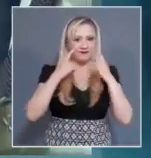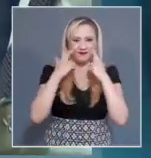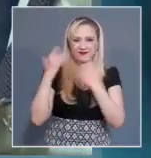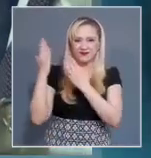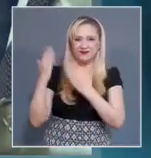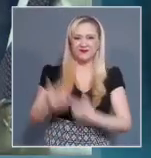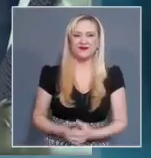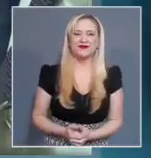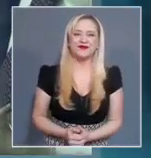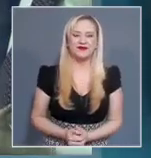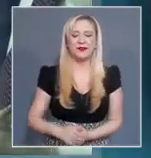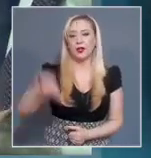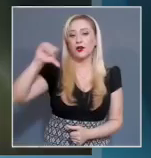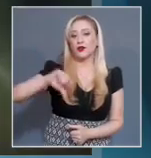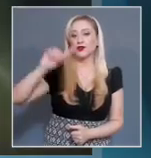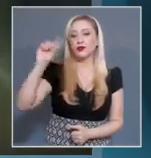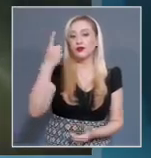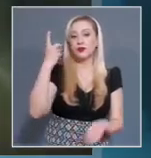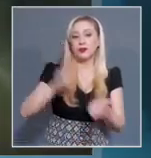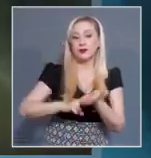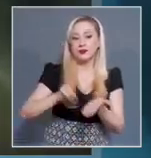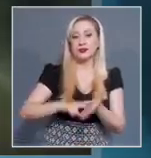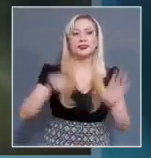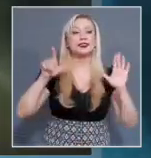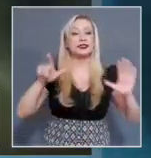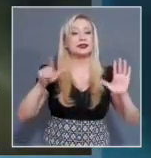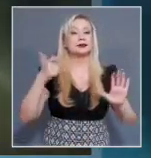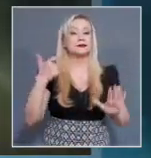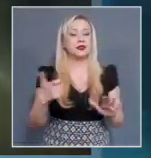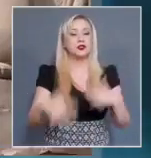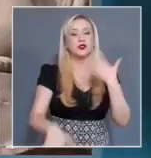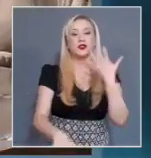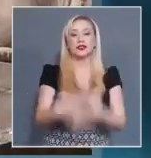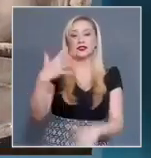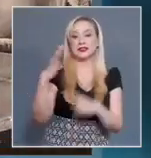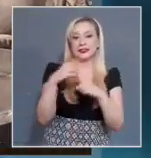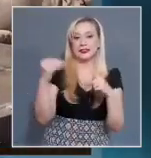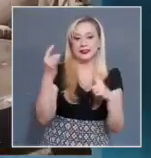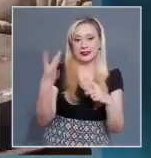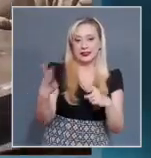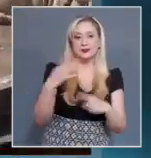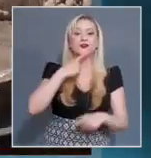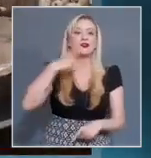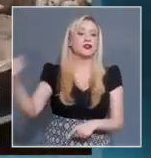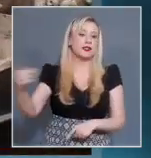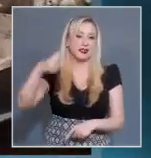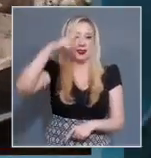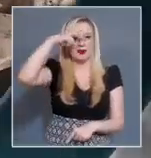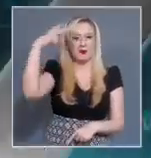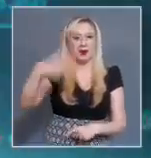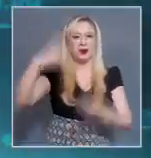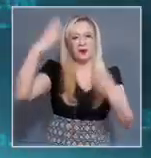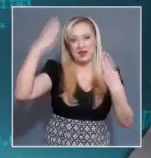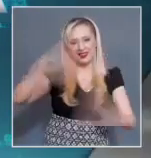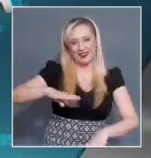El tipo de cambio se ubicó en 17 pesos con 15 centavos por dólar, de acuerdo con información del Banco de